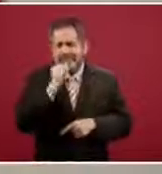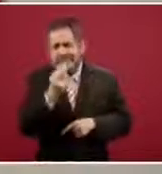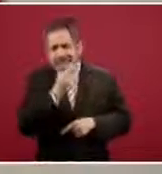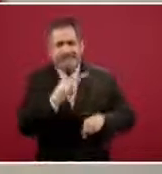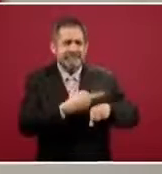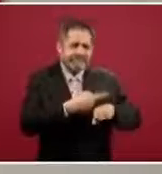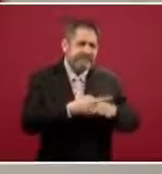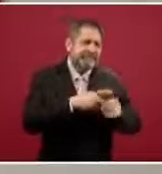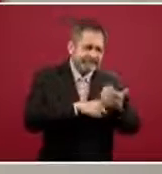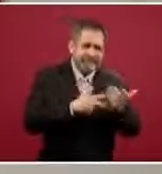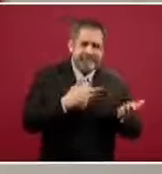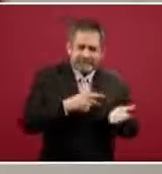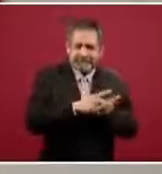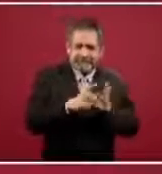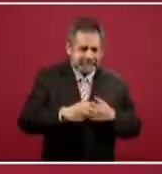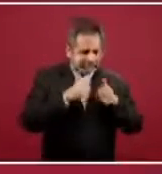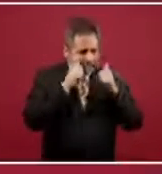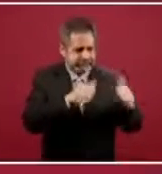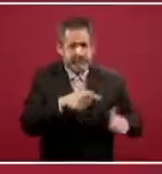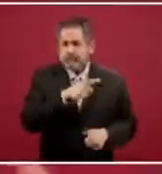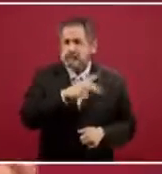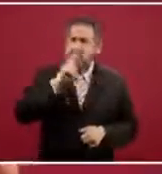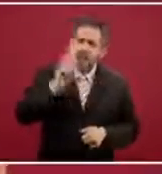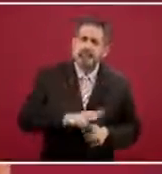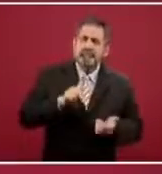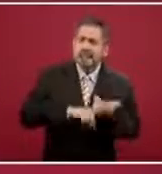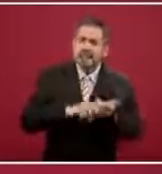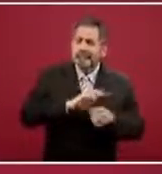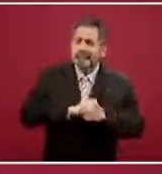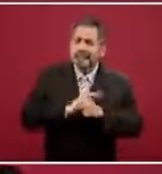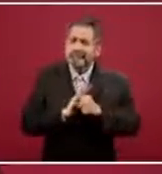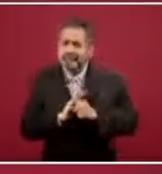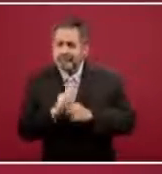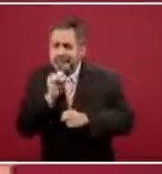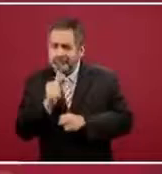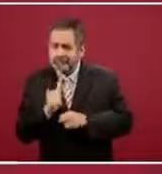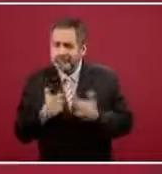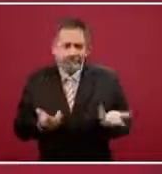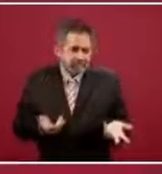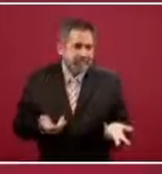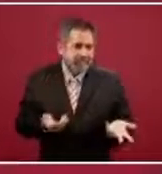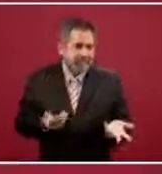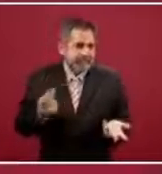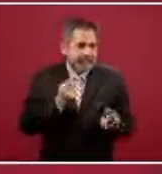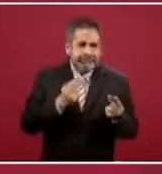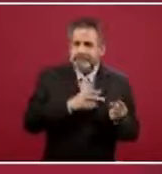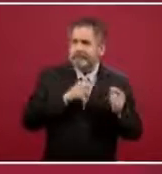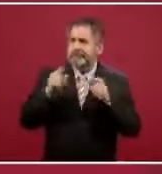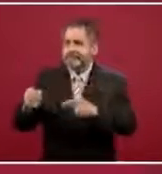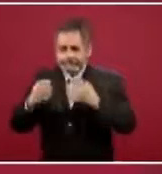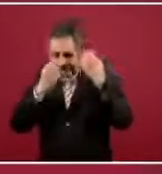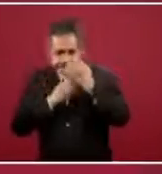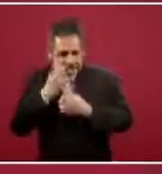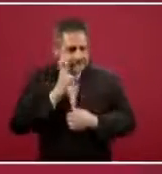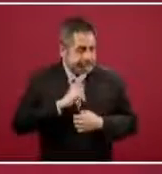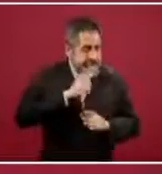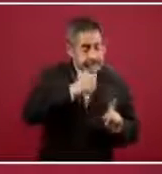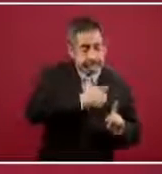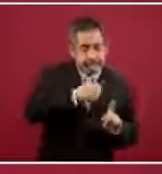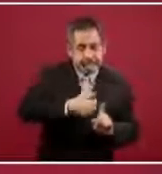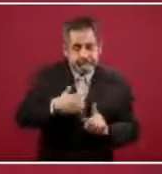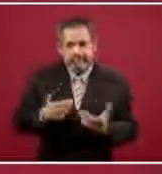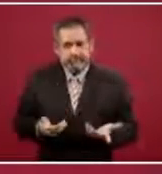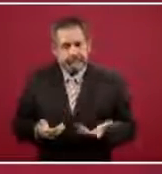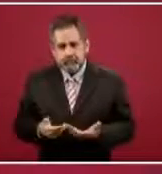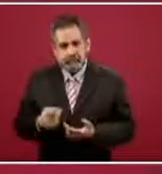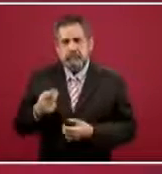tienen derecho a la atención de la salud médicamente no es indispensable que sean valorados segundo